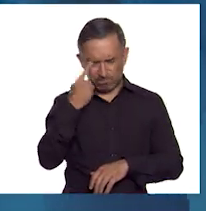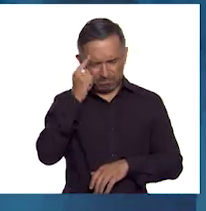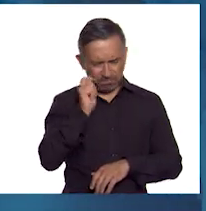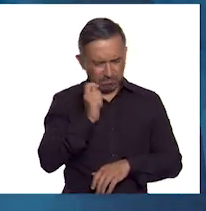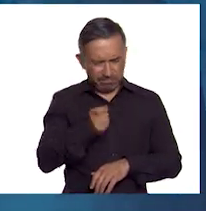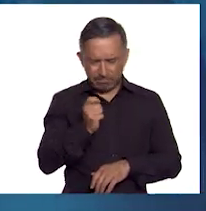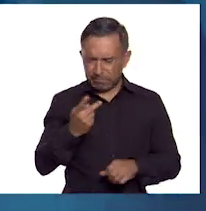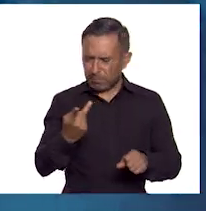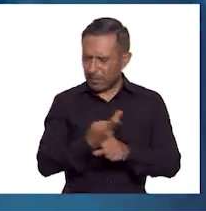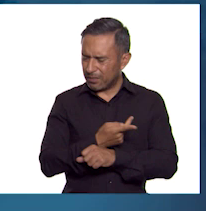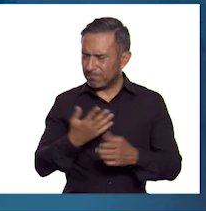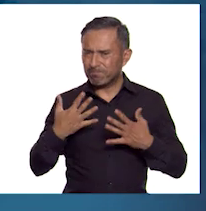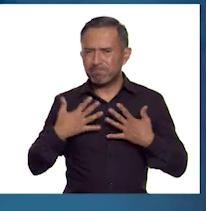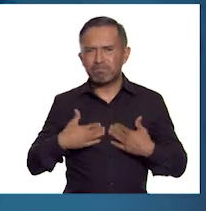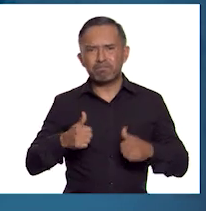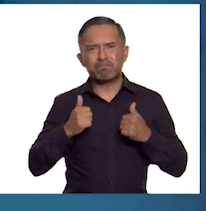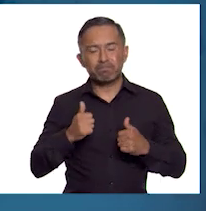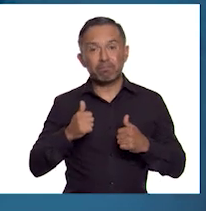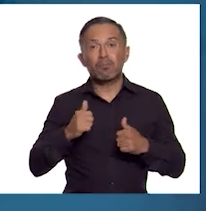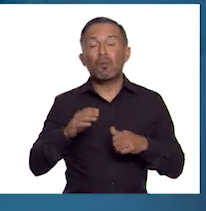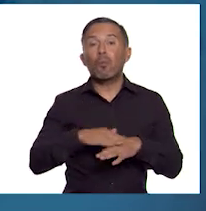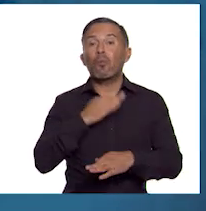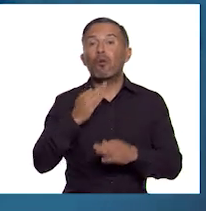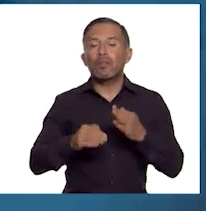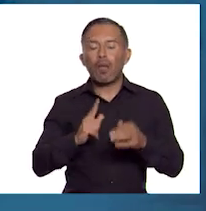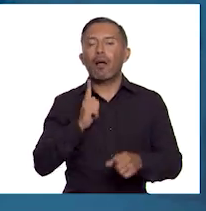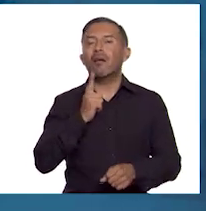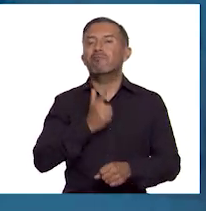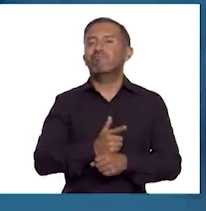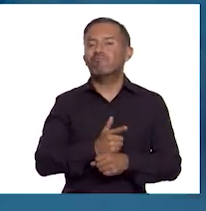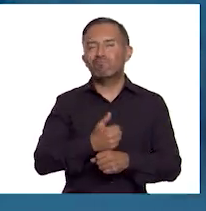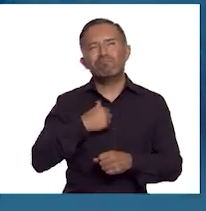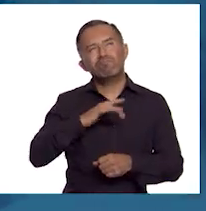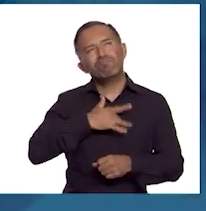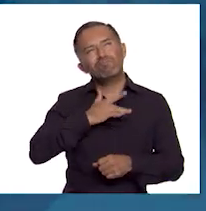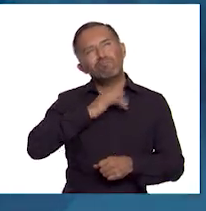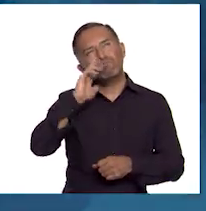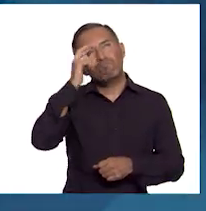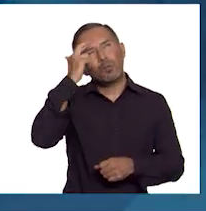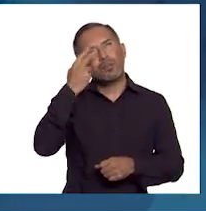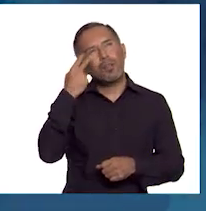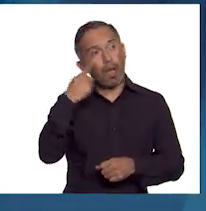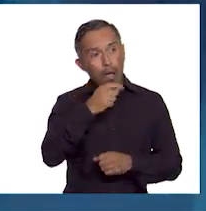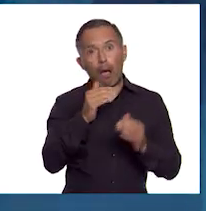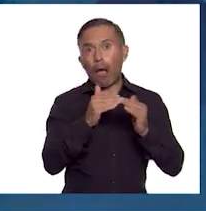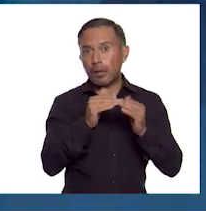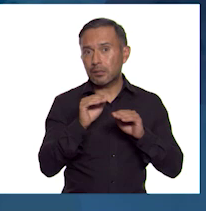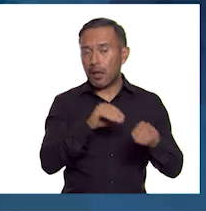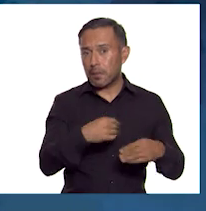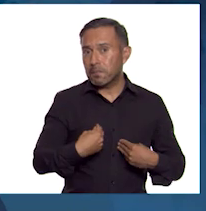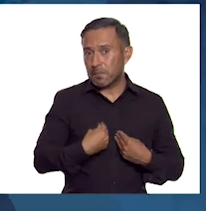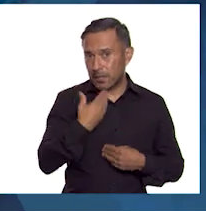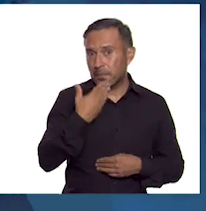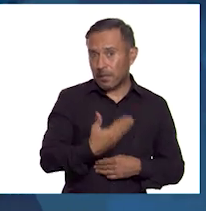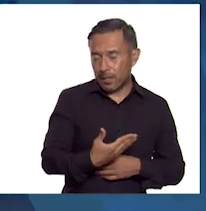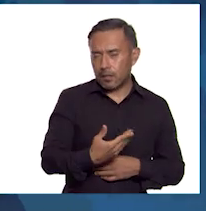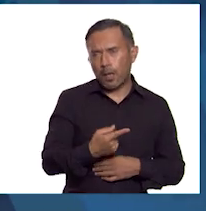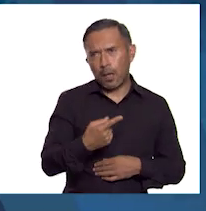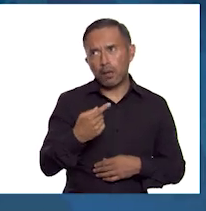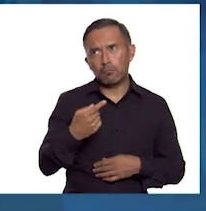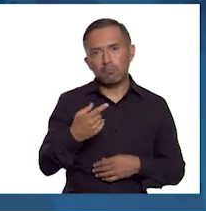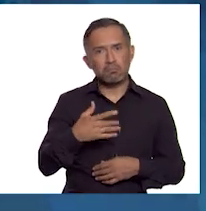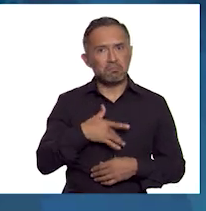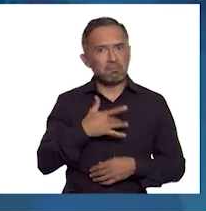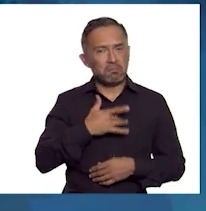pasaba. Finalmente, se dio cuenta de que era nostalgia. Aunque aquí vivía bien, 100 veces mejor que en su casa, pero